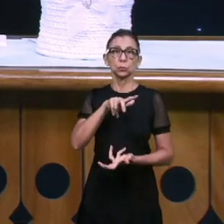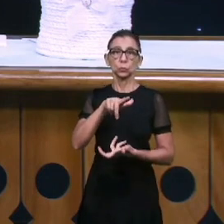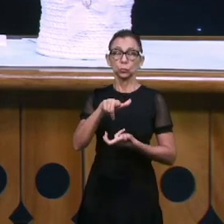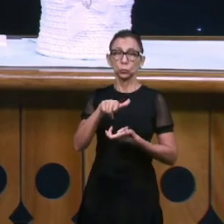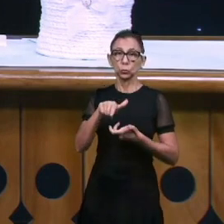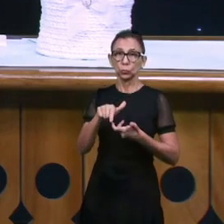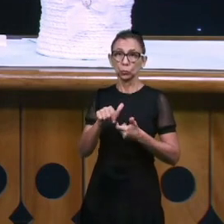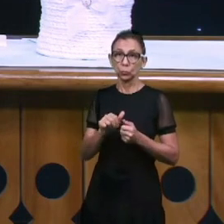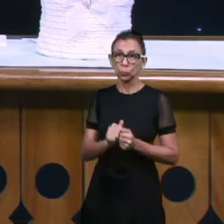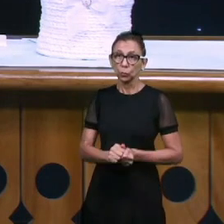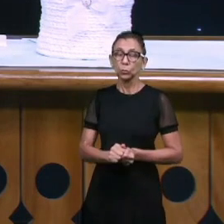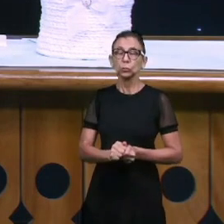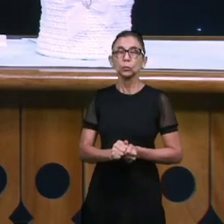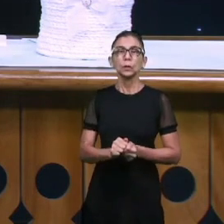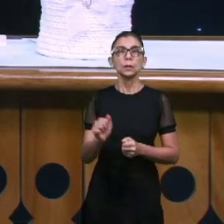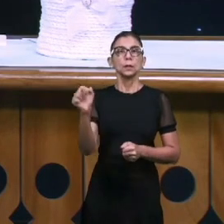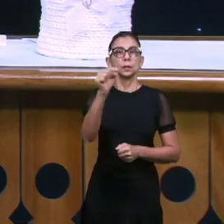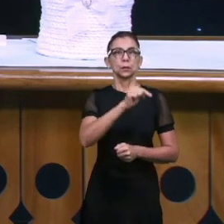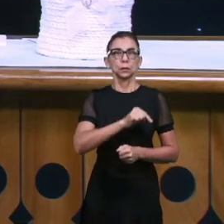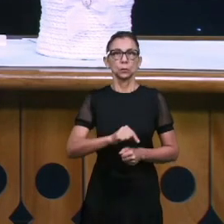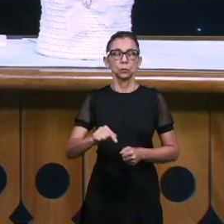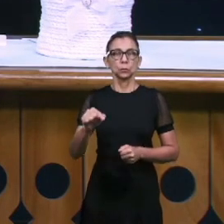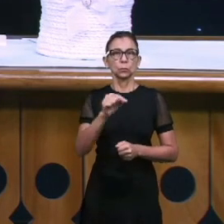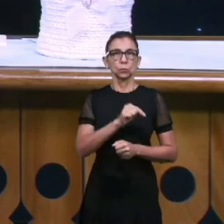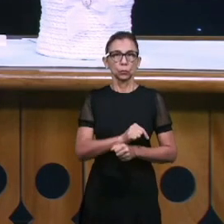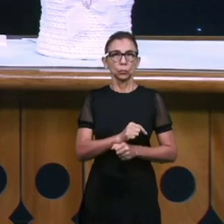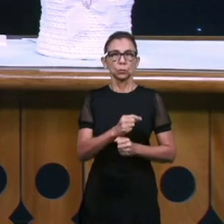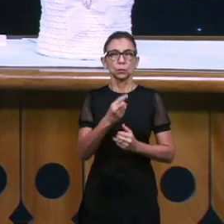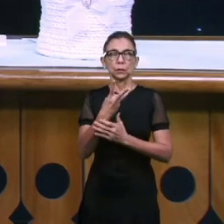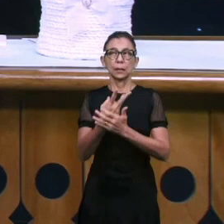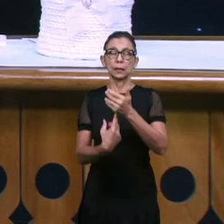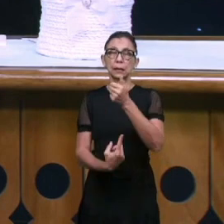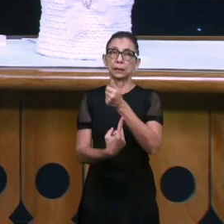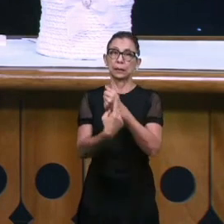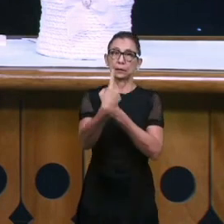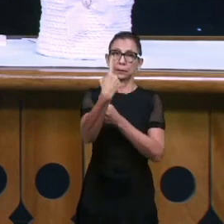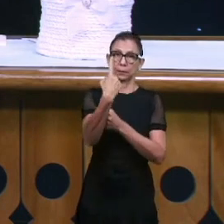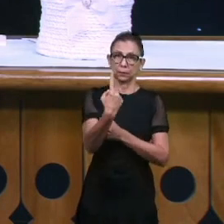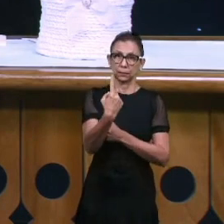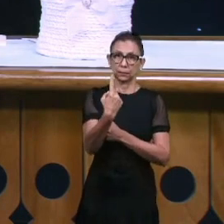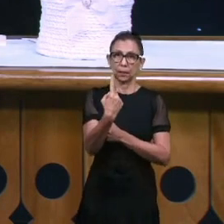que haya sobre todo distancia entre ustedes y ella.